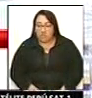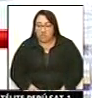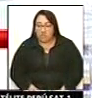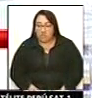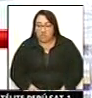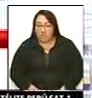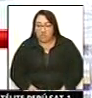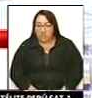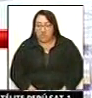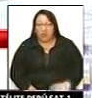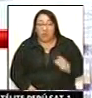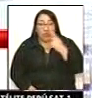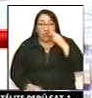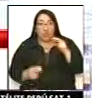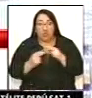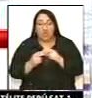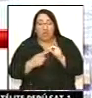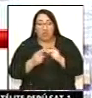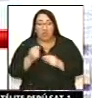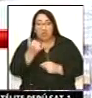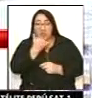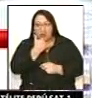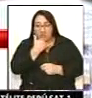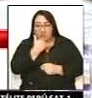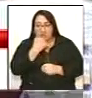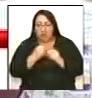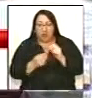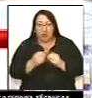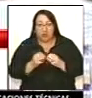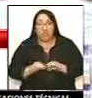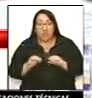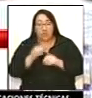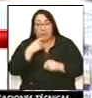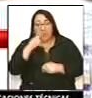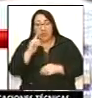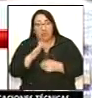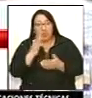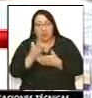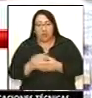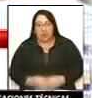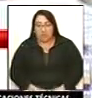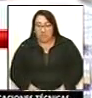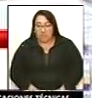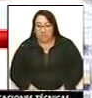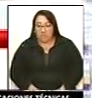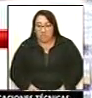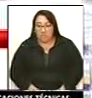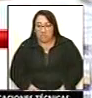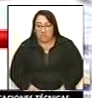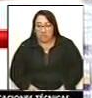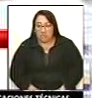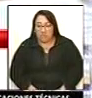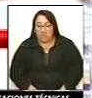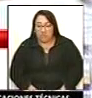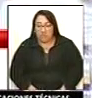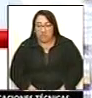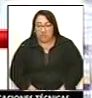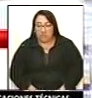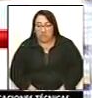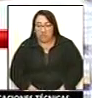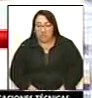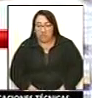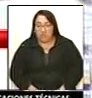en profundidad, los errores, las soluciones van a ser peor que los problemas. Por eso, mi